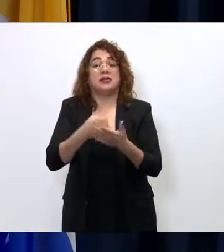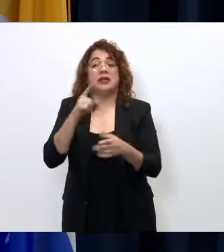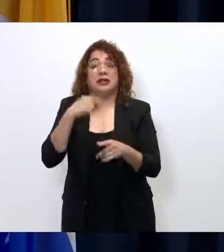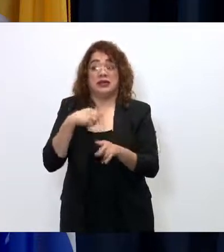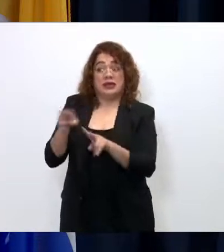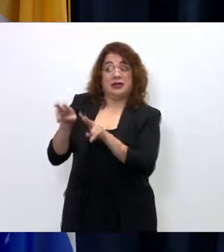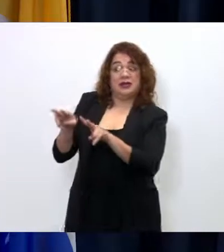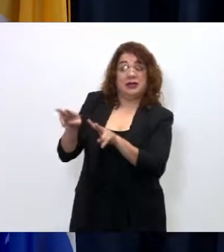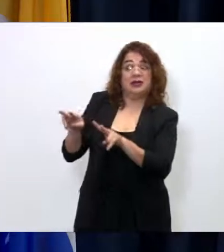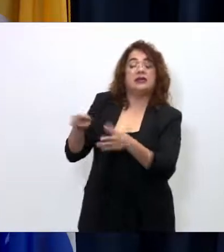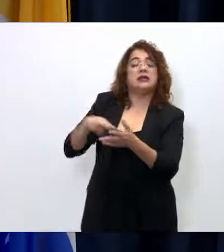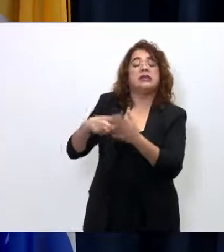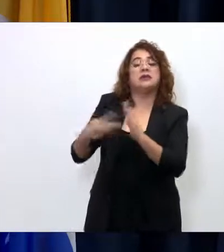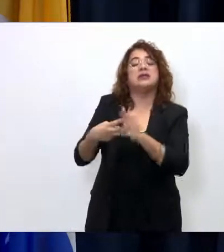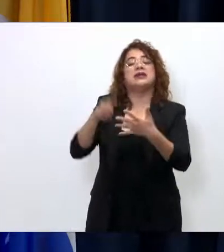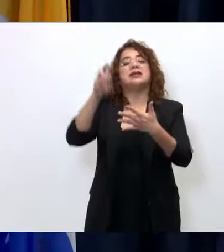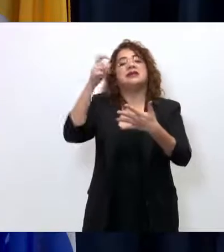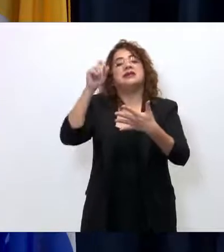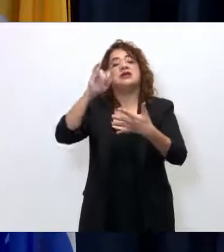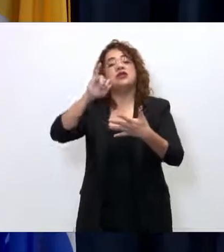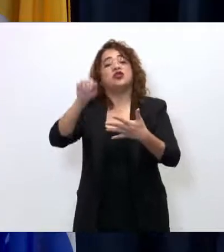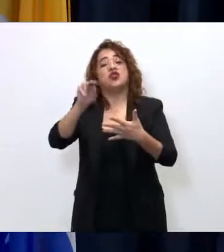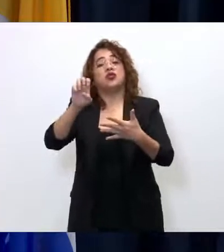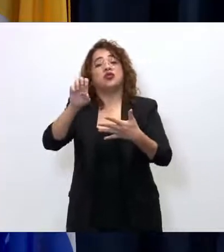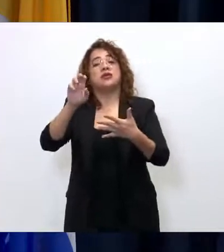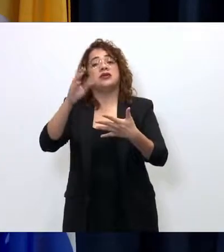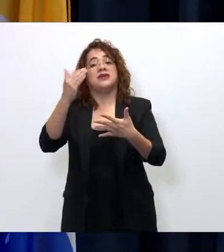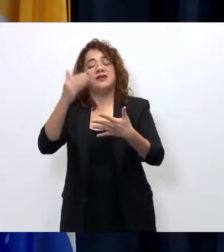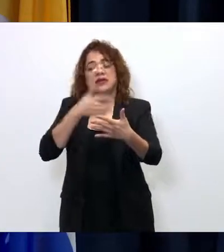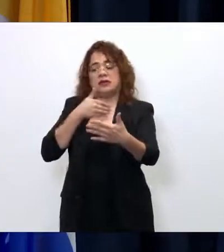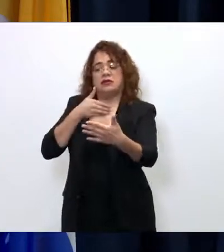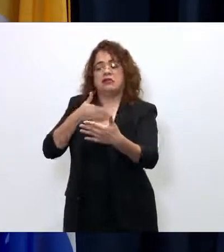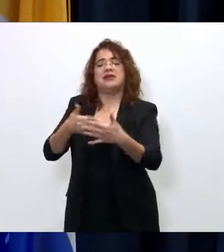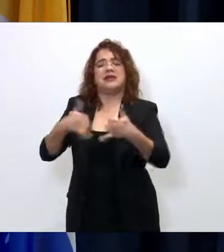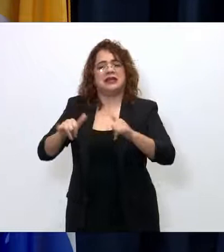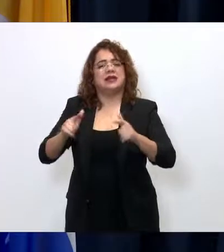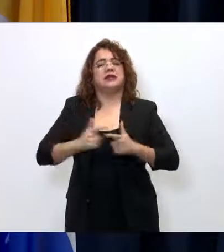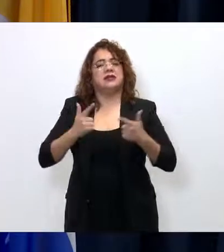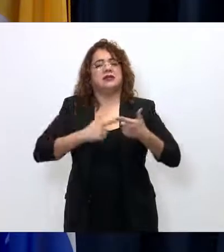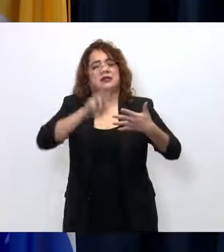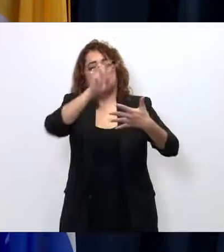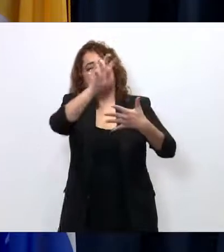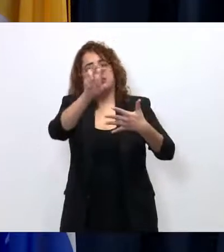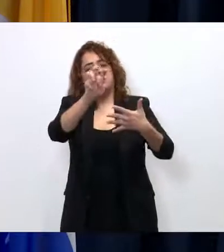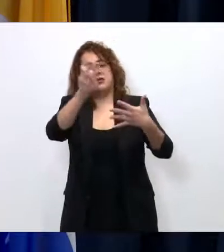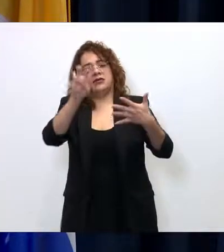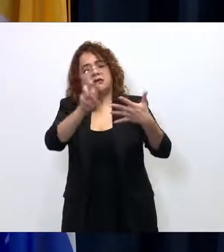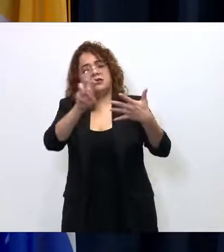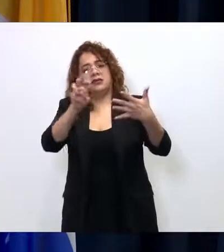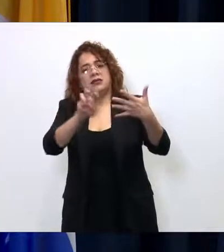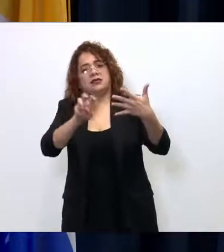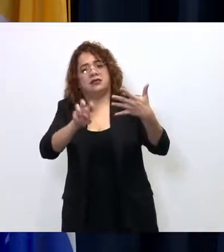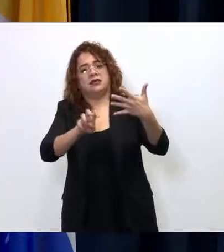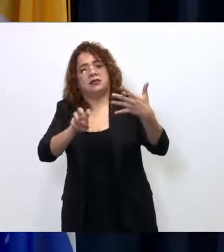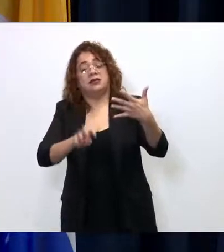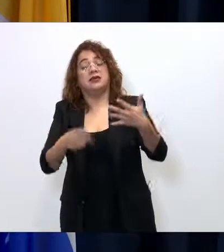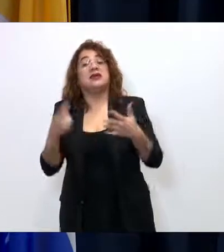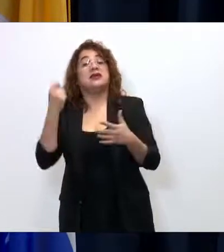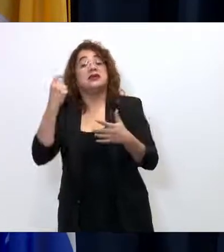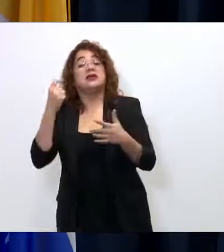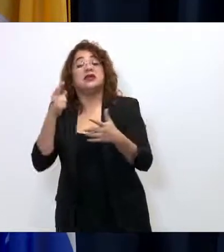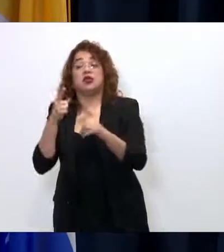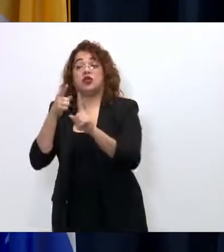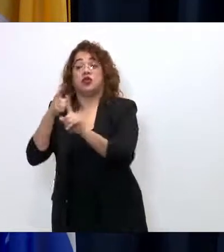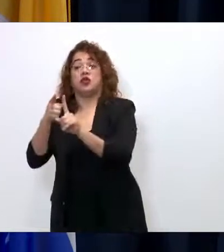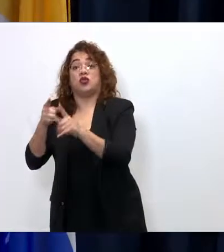las actividades y los cierres de sectores por condado si cumple con estos dos requisitos. La primera